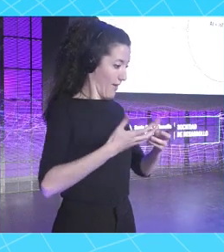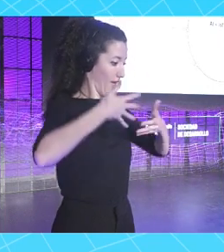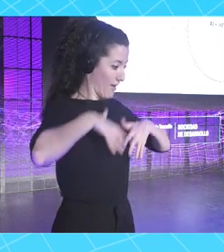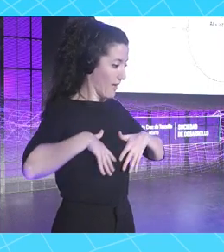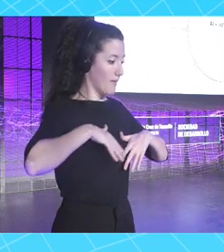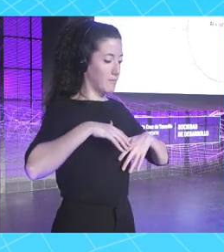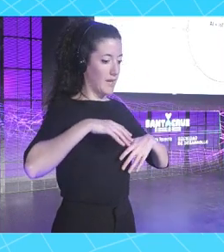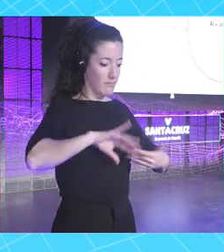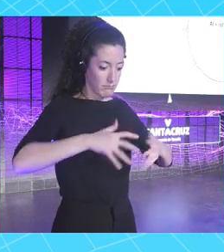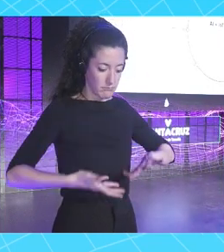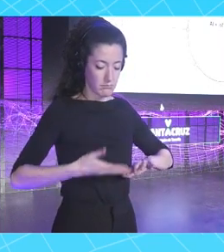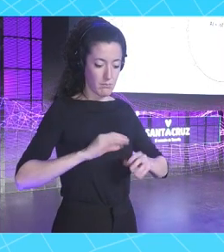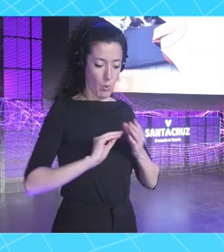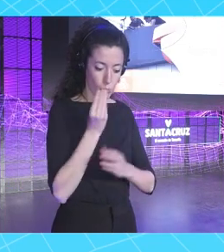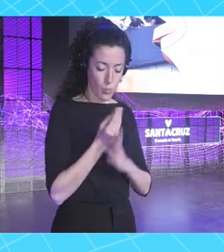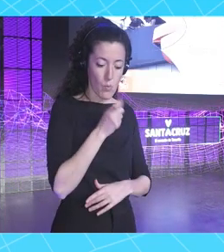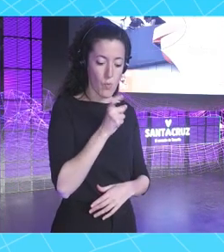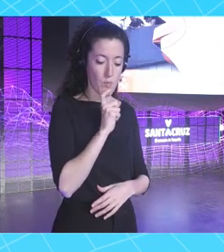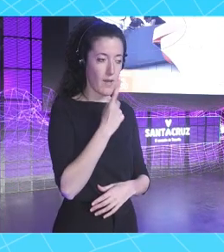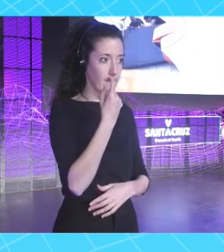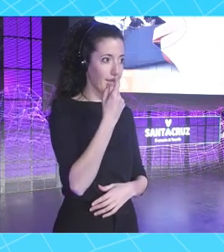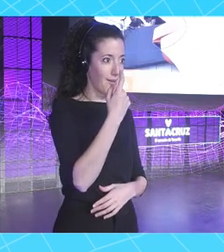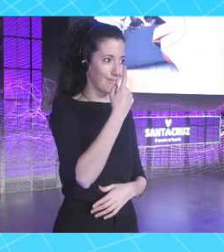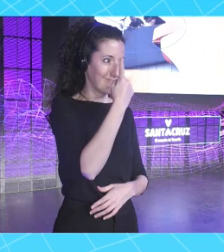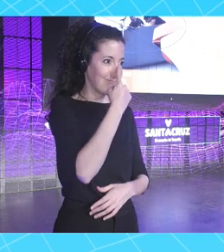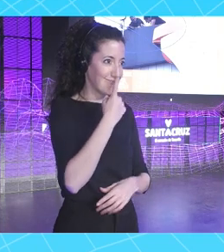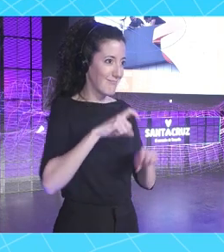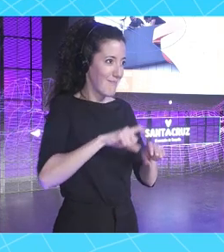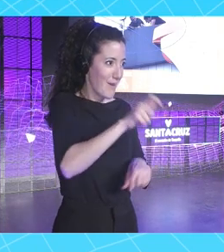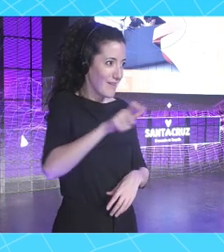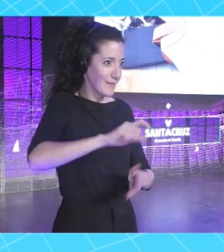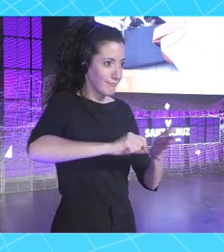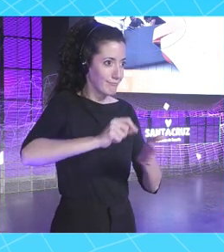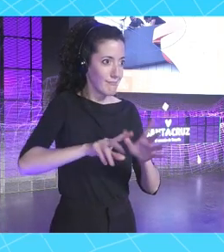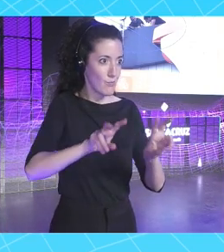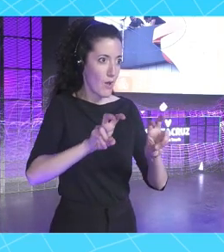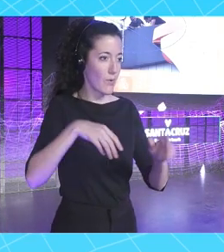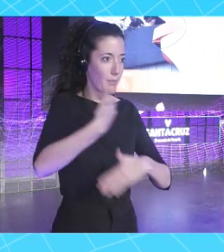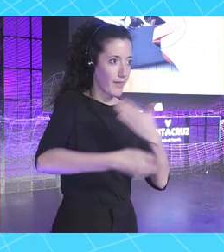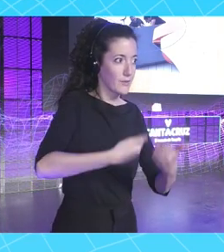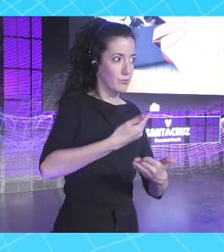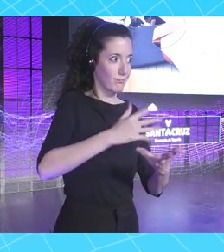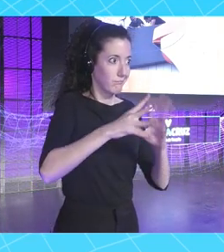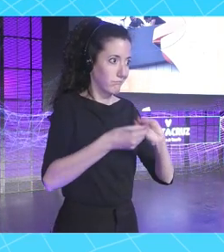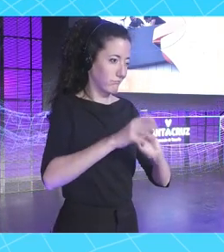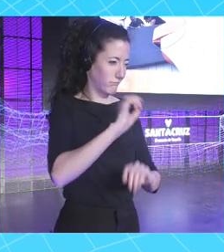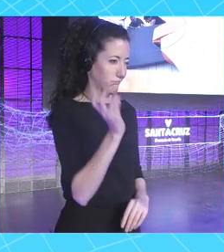crear nuevos procesos etcétera etcétera Y qué cosas podíamos hacer Bueno pues desde cosas como